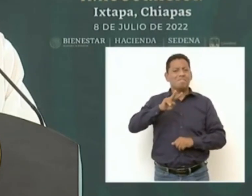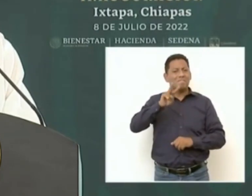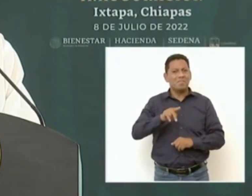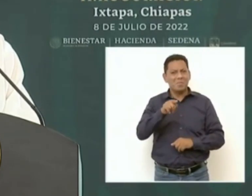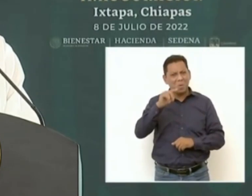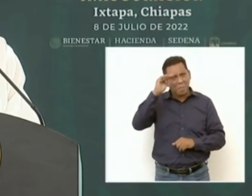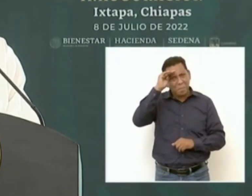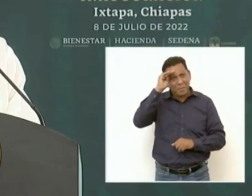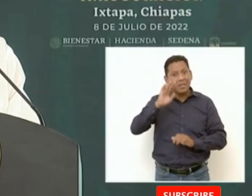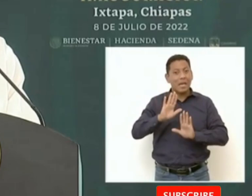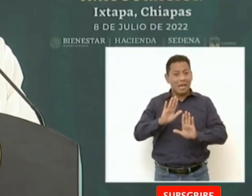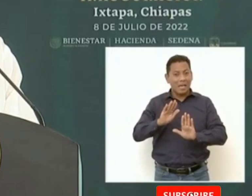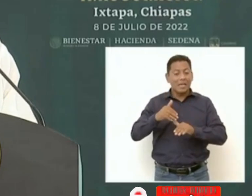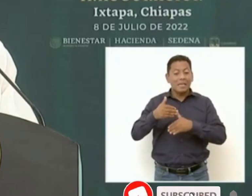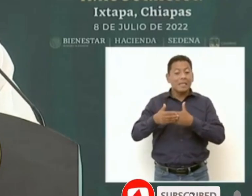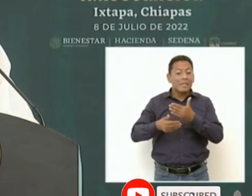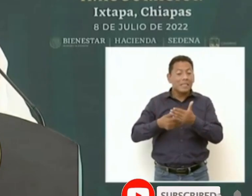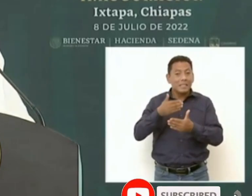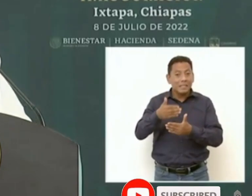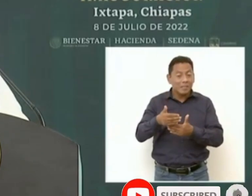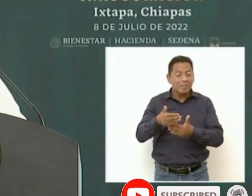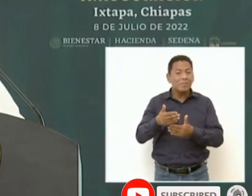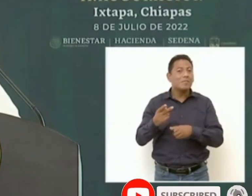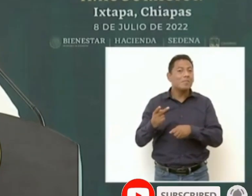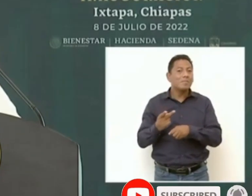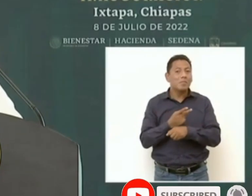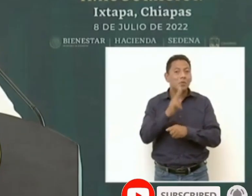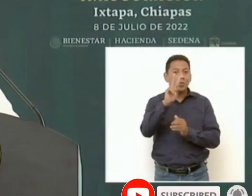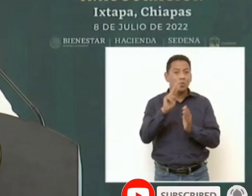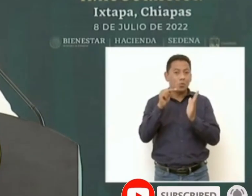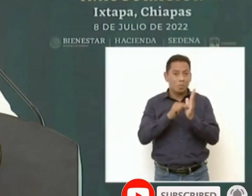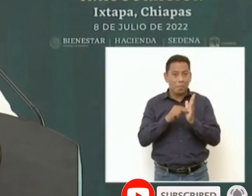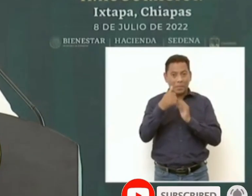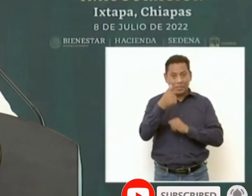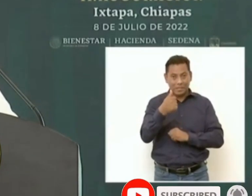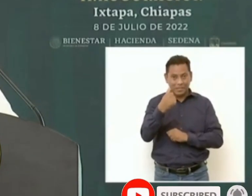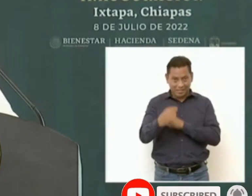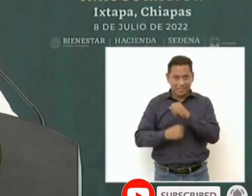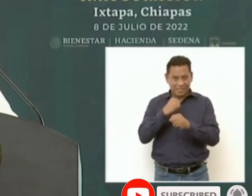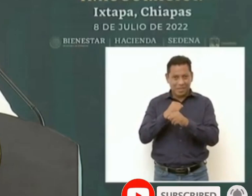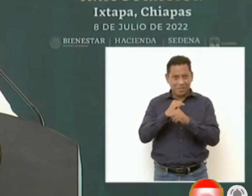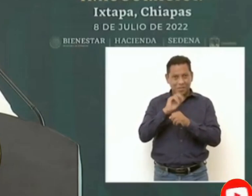sucedió después de el 2006,